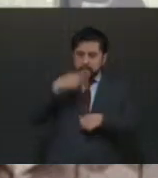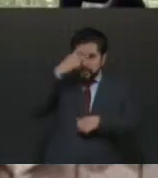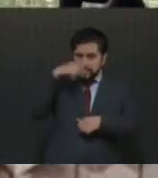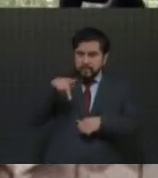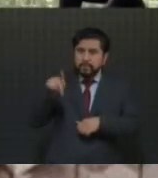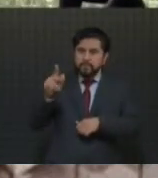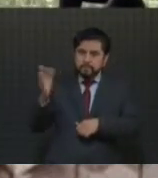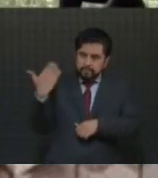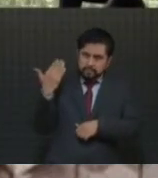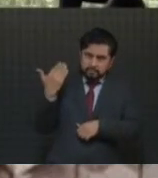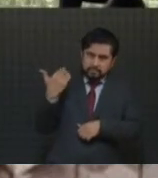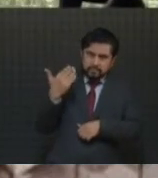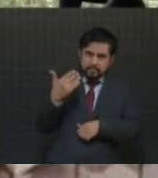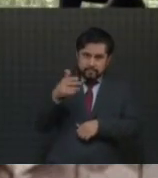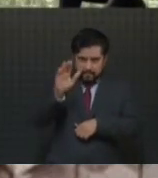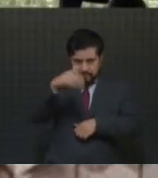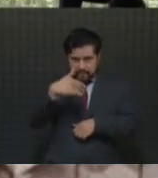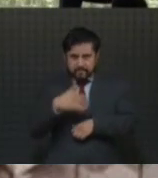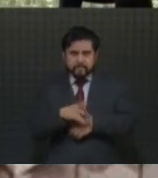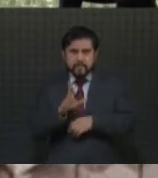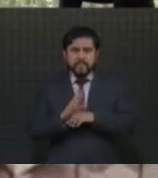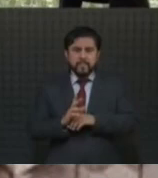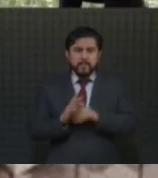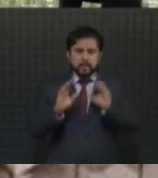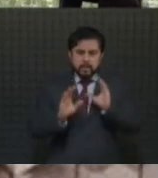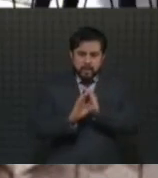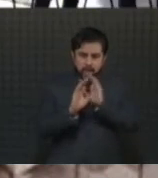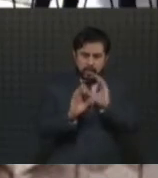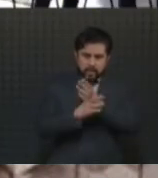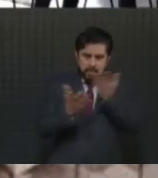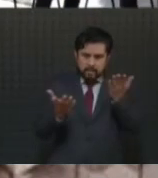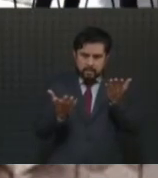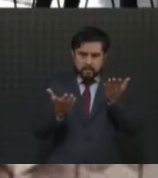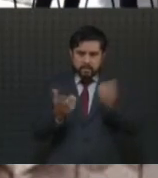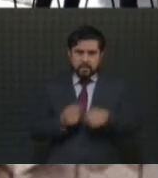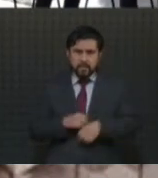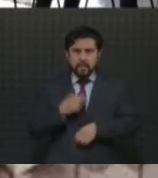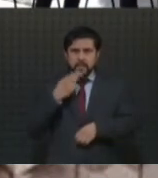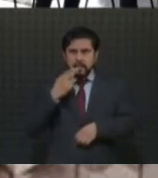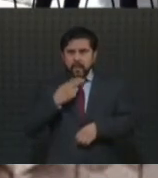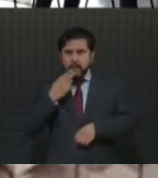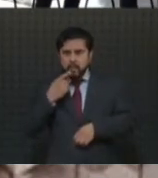Pero vente para acá para que termines de cantar el himno en náhuatl.